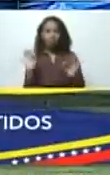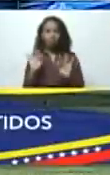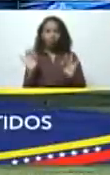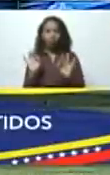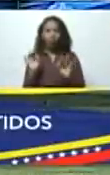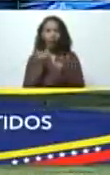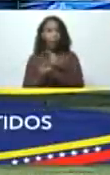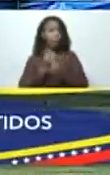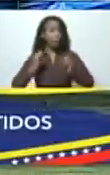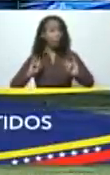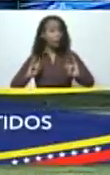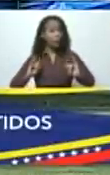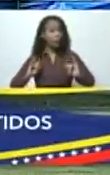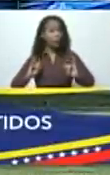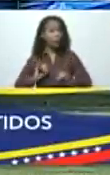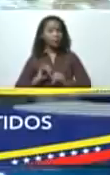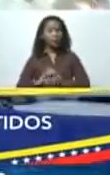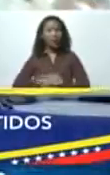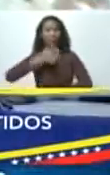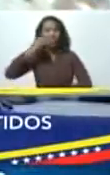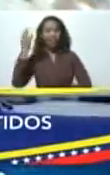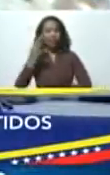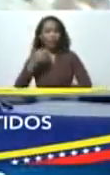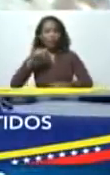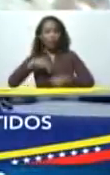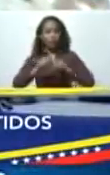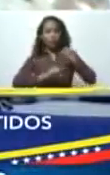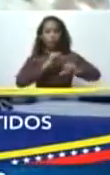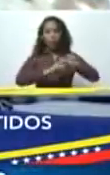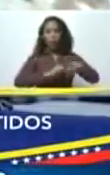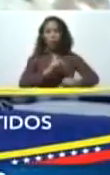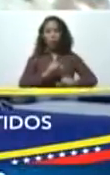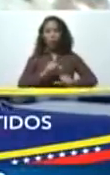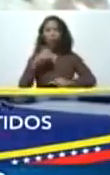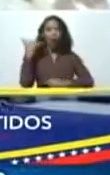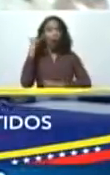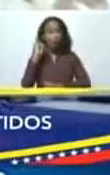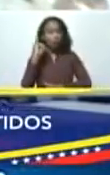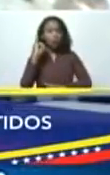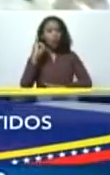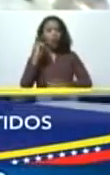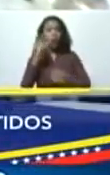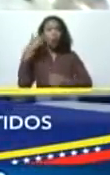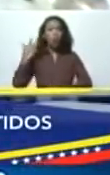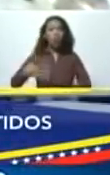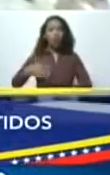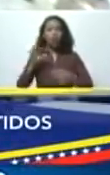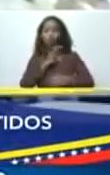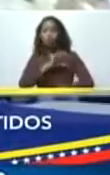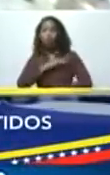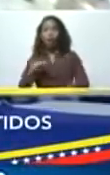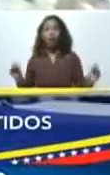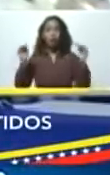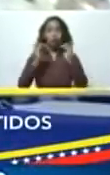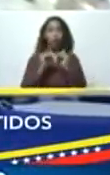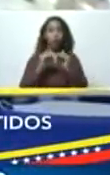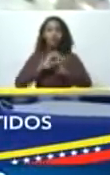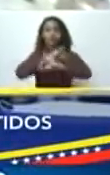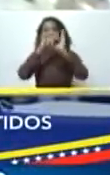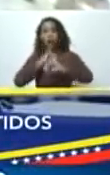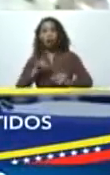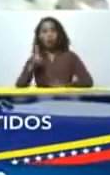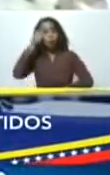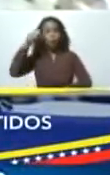La independencia verdadera de este siglo, que garantiza los derechos sociales, la igualdad, la felicidad